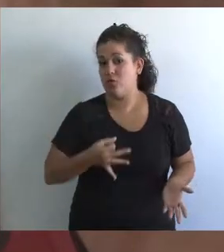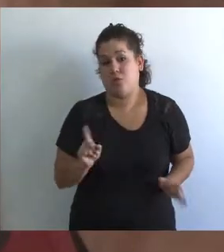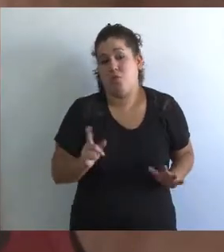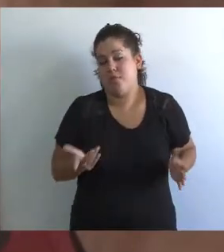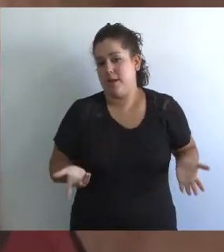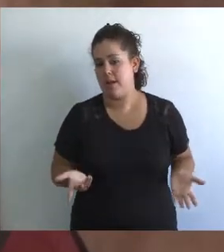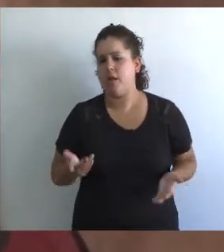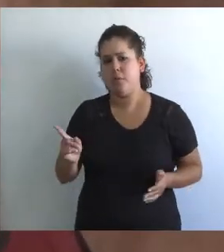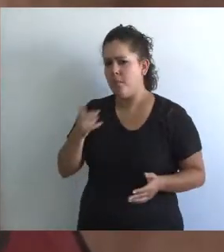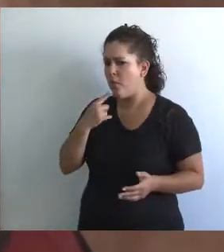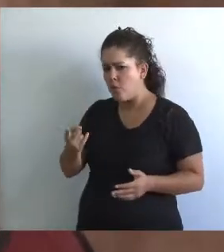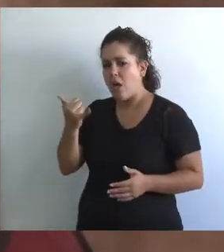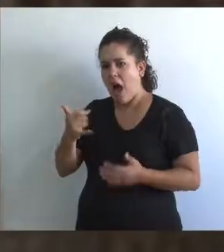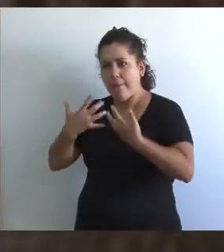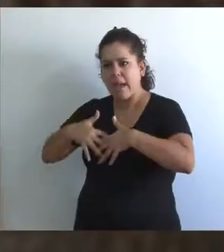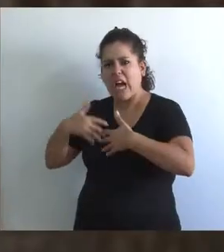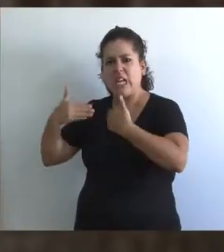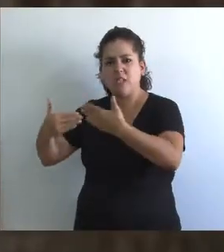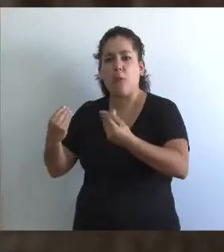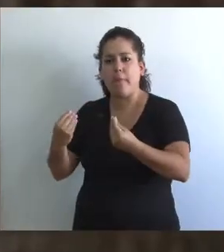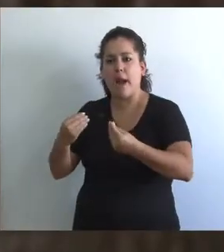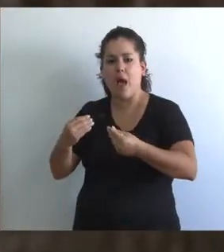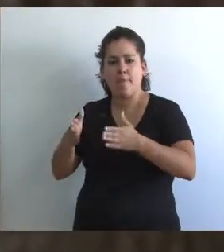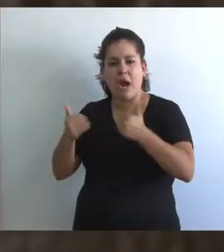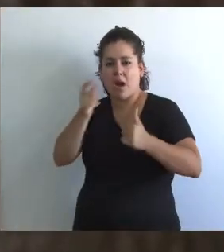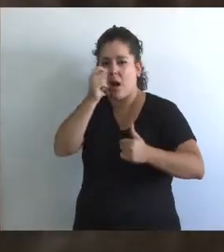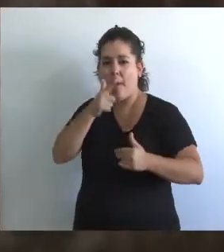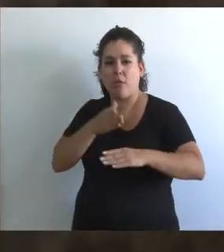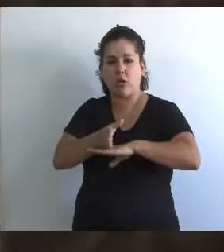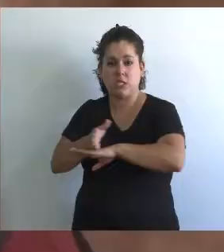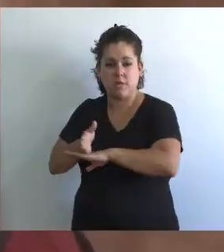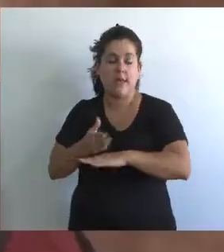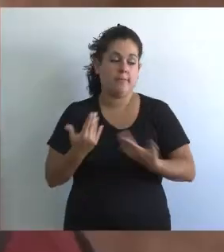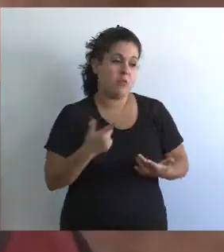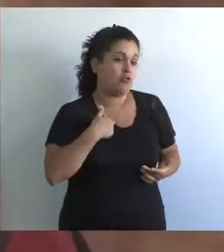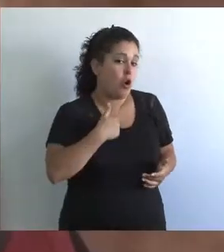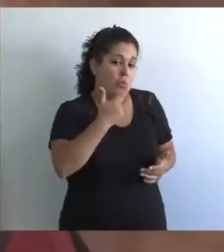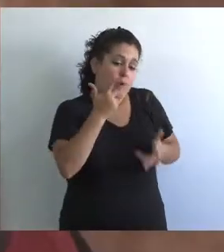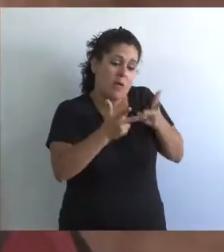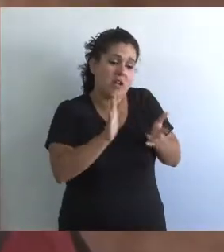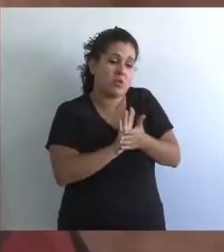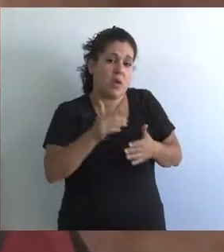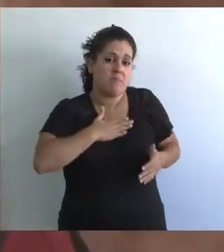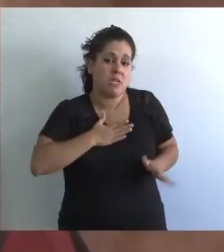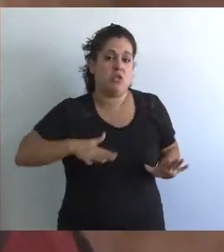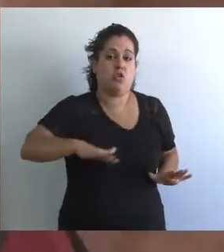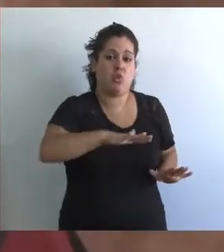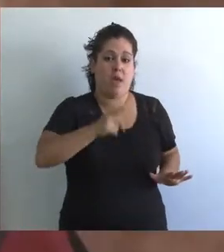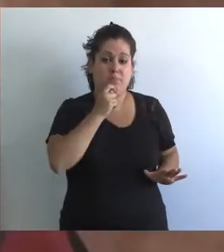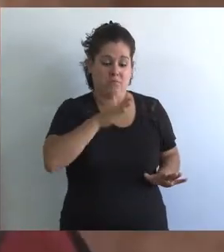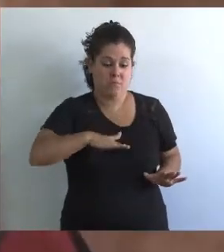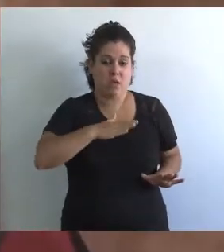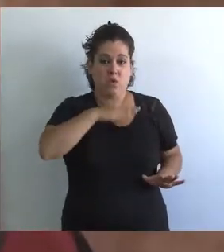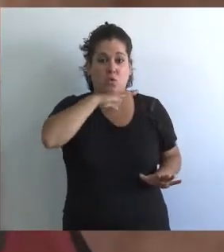claro, exactamente, no se cumplen. Pero si no hay algún mecanismo como para agilizar el cumplimiento. Lo que nosotros, bueno, yo te puedo hablar de mi ciudad.